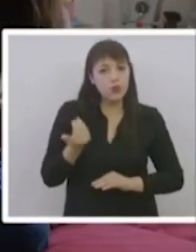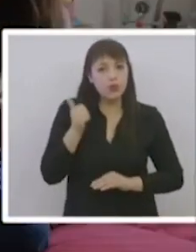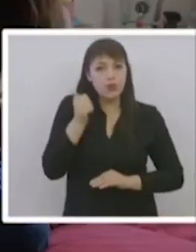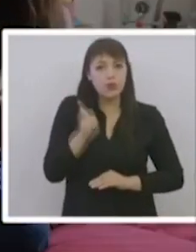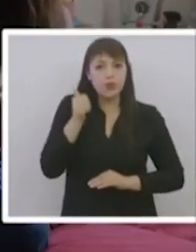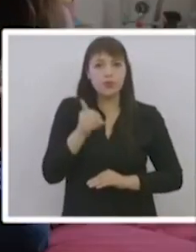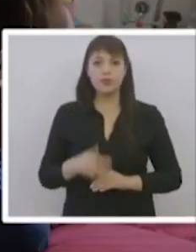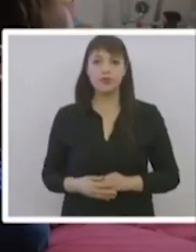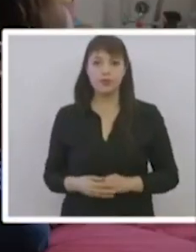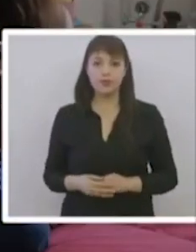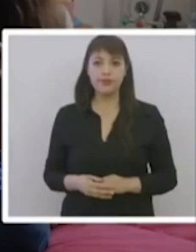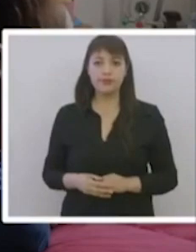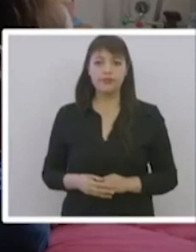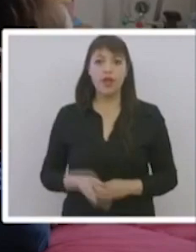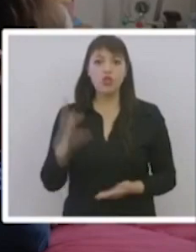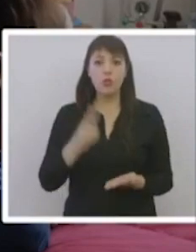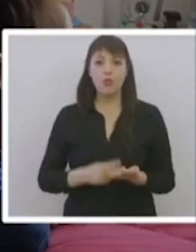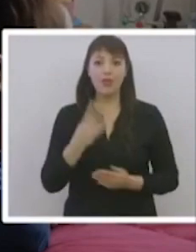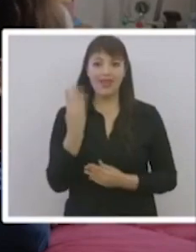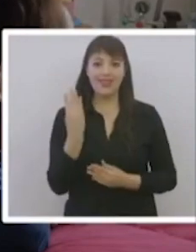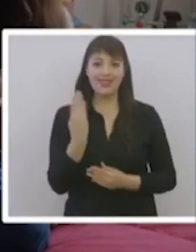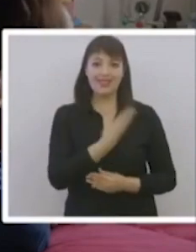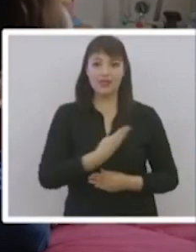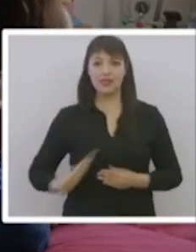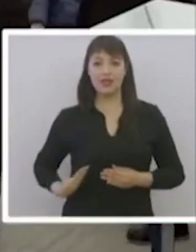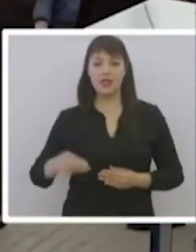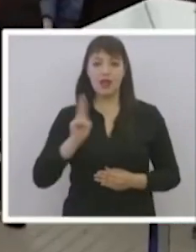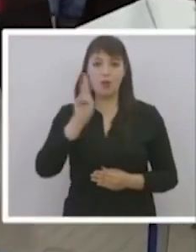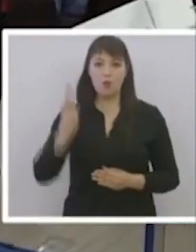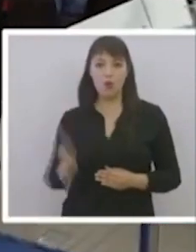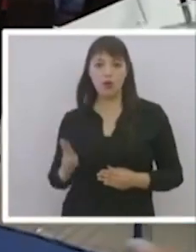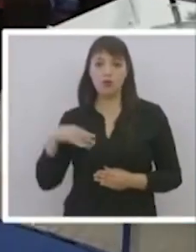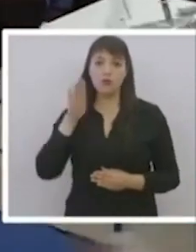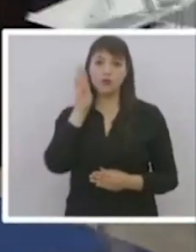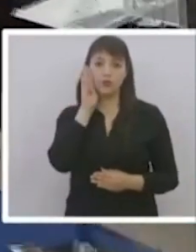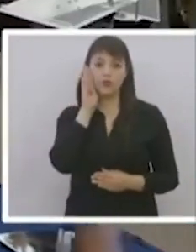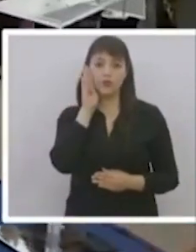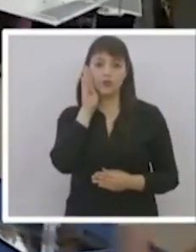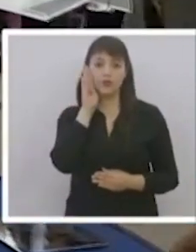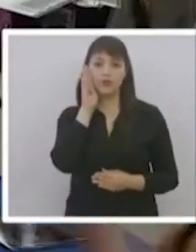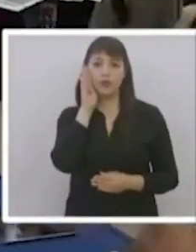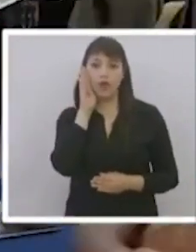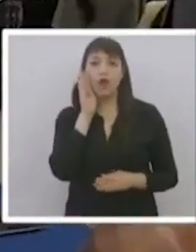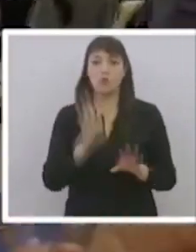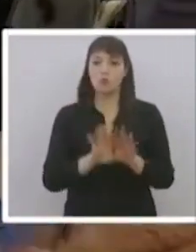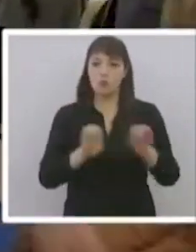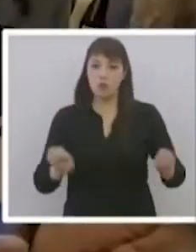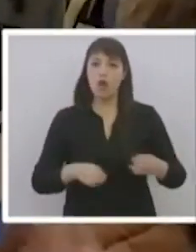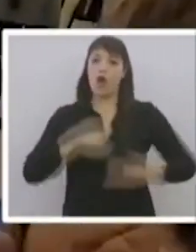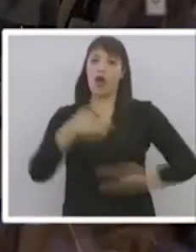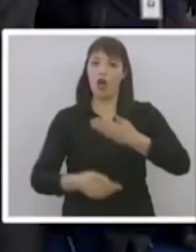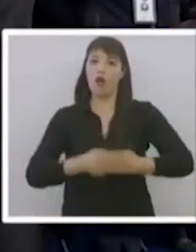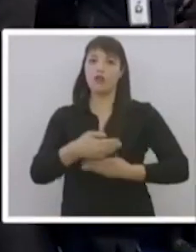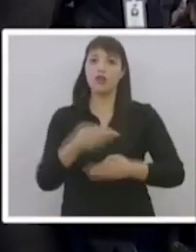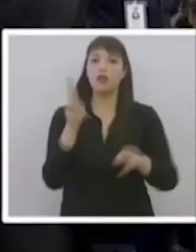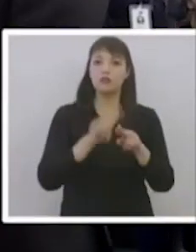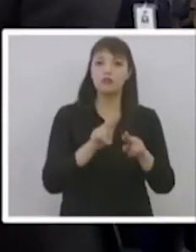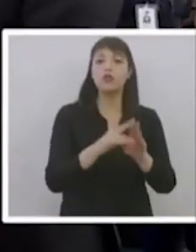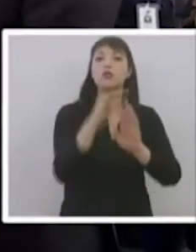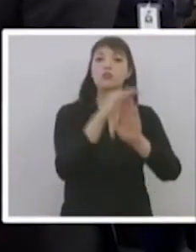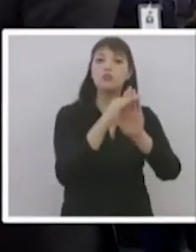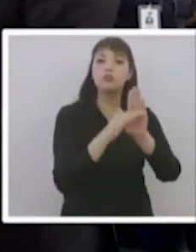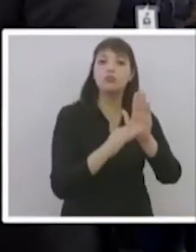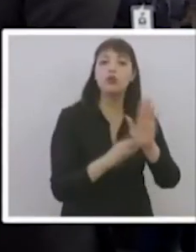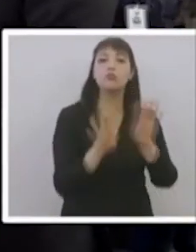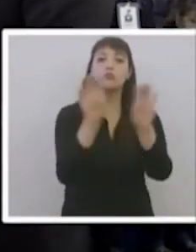de cuidado dentro de la familia, quien tenía que asumir tanto la responsabilidad económica como todo lo que involucra en torno a